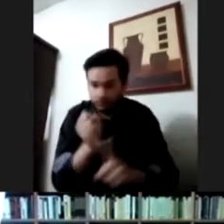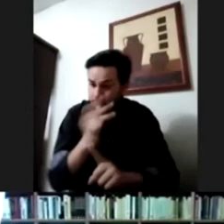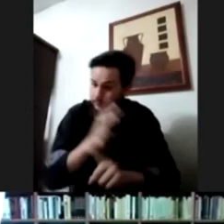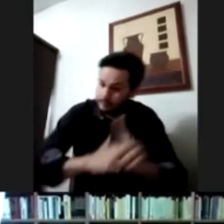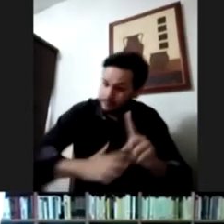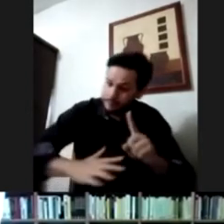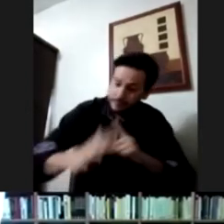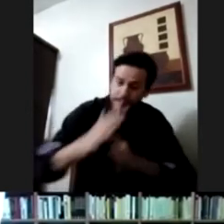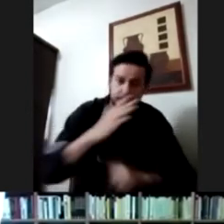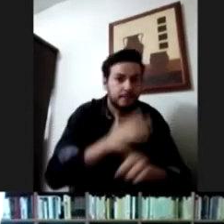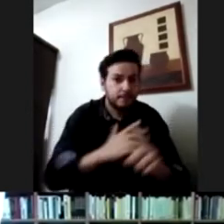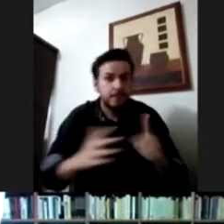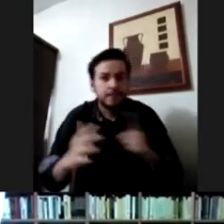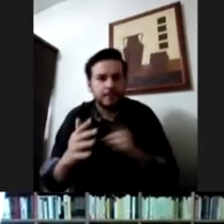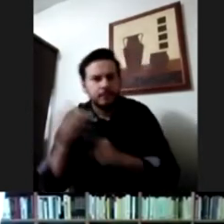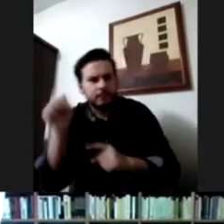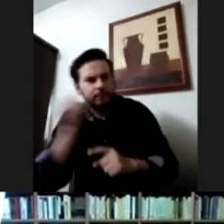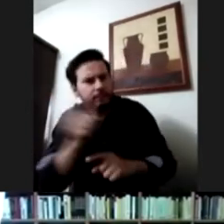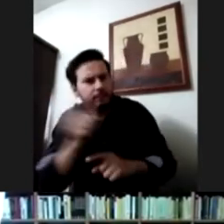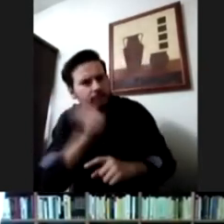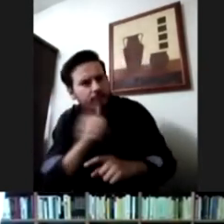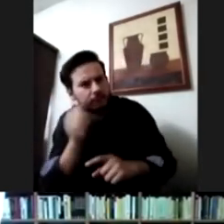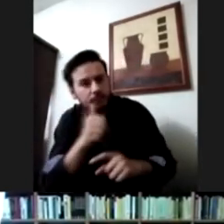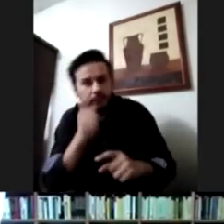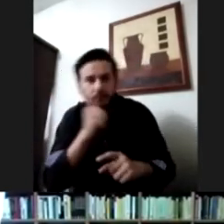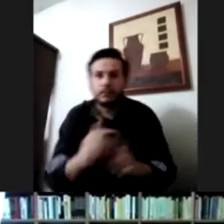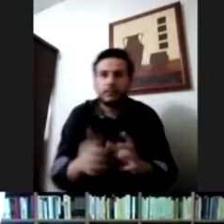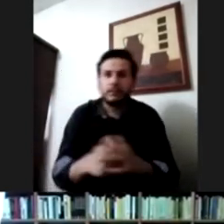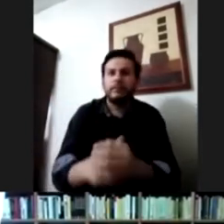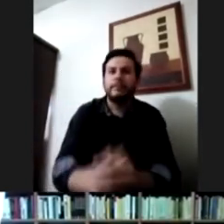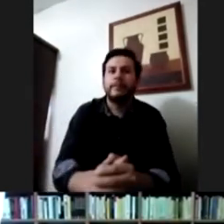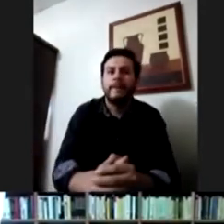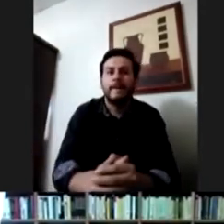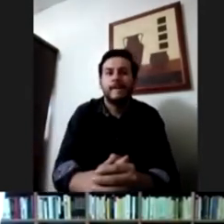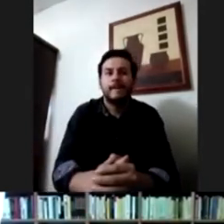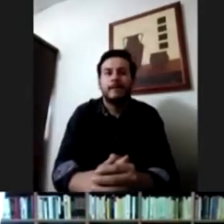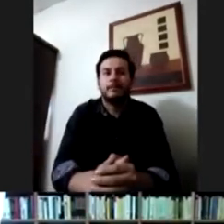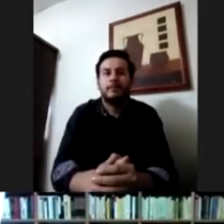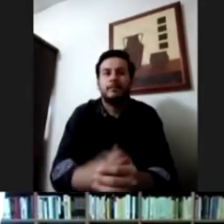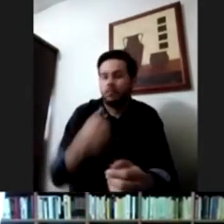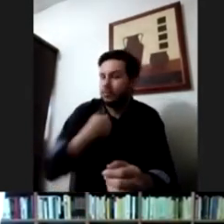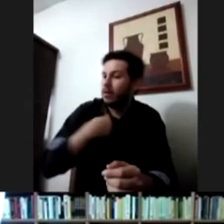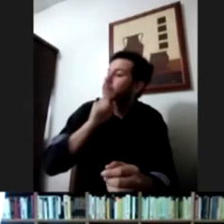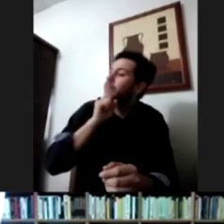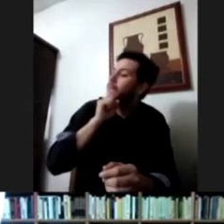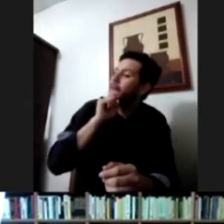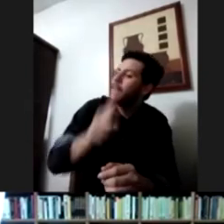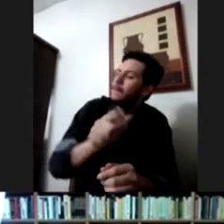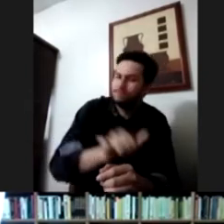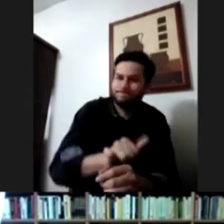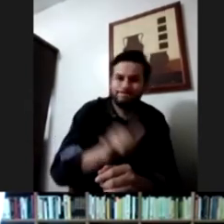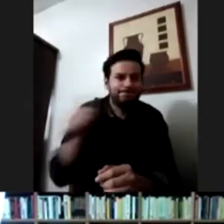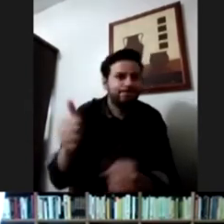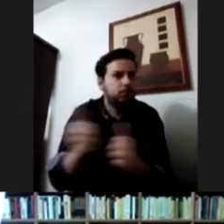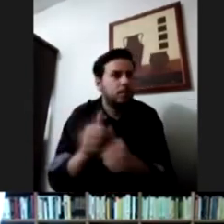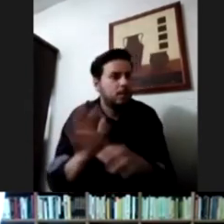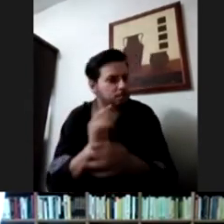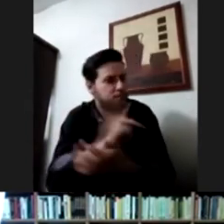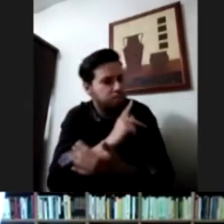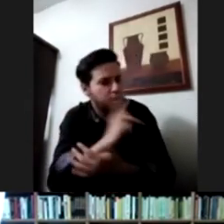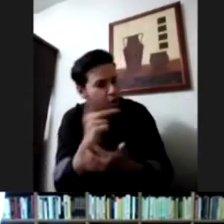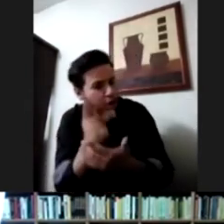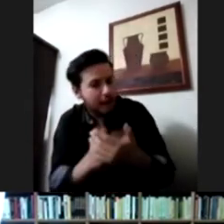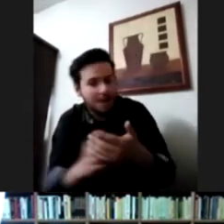es algo que también pues es una situación previa, por ejemplo, en el caso del programa estatal de